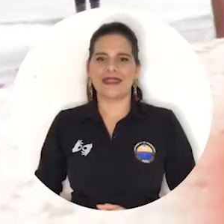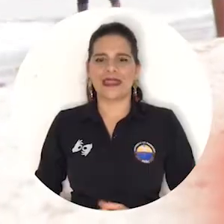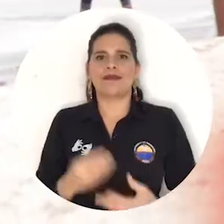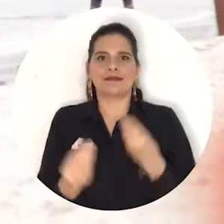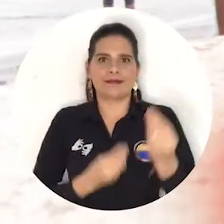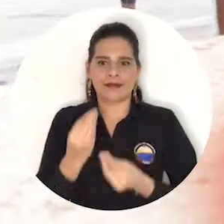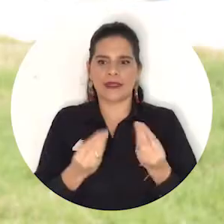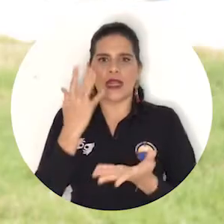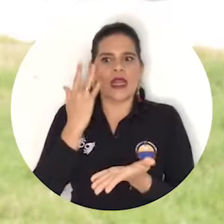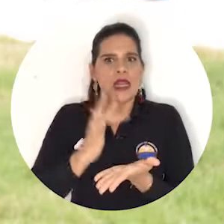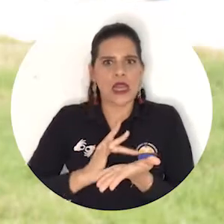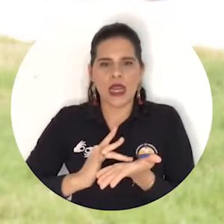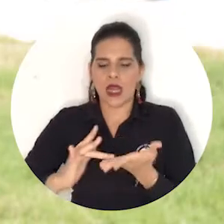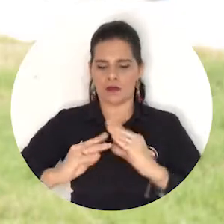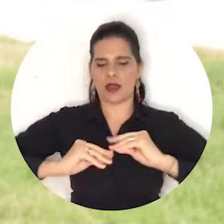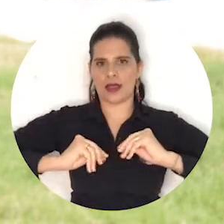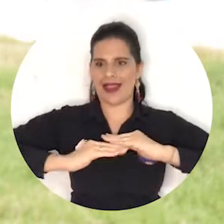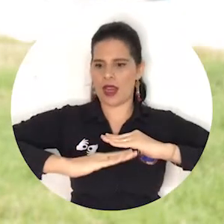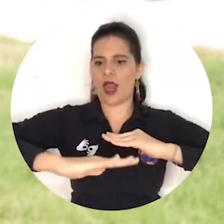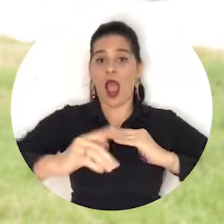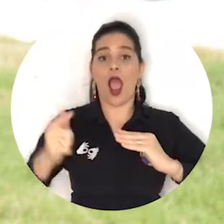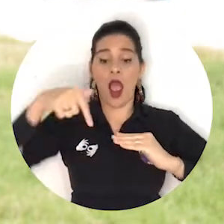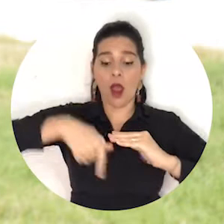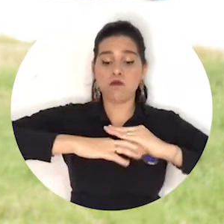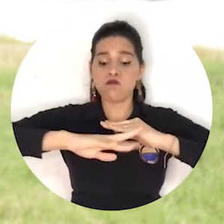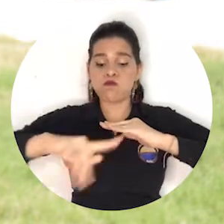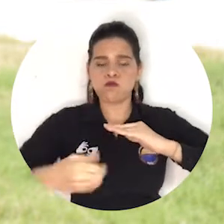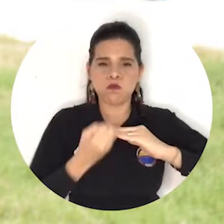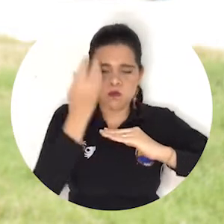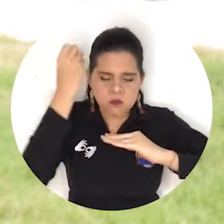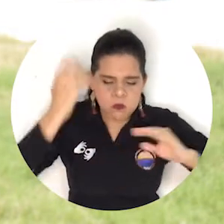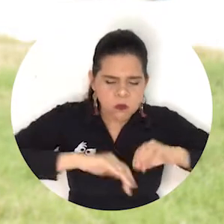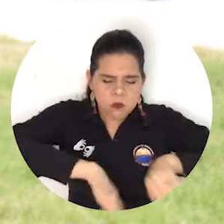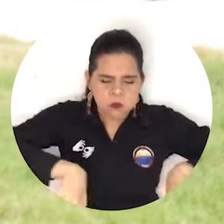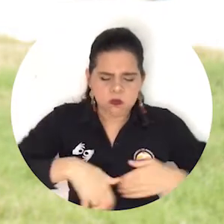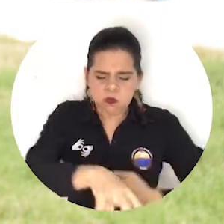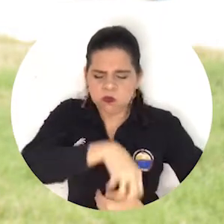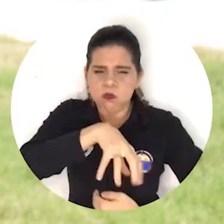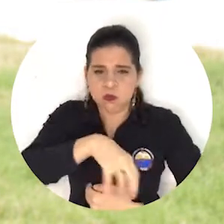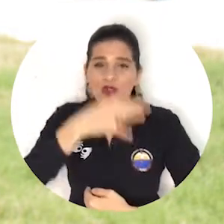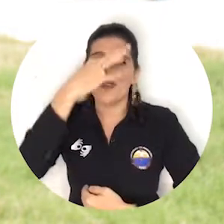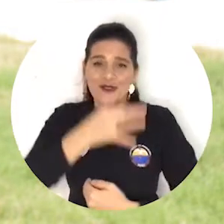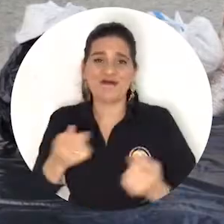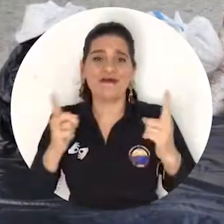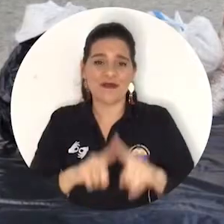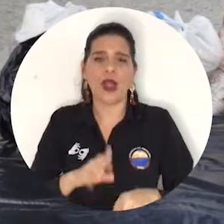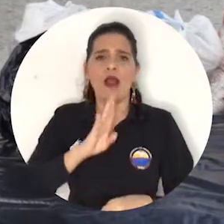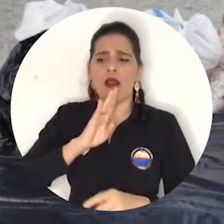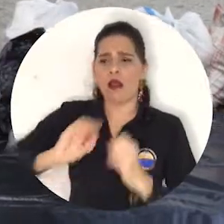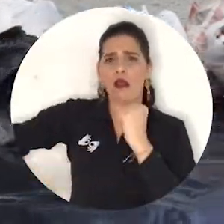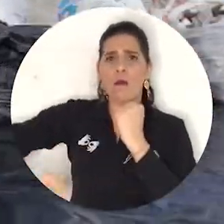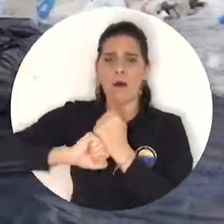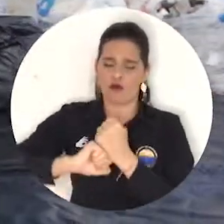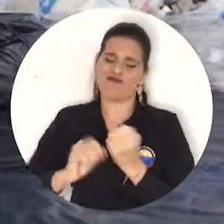Se trató de hacer una limpieza tanto terrestre como submarina contamos pues con el apoyo de los compañeros que están en capacidad